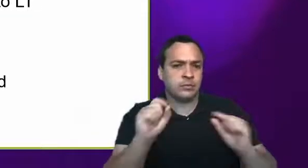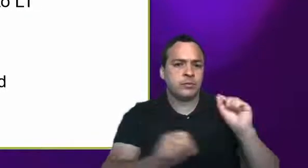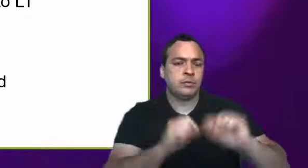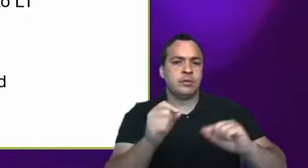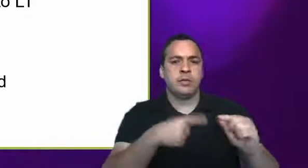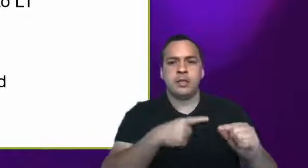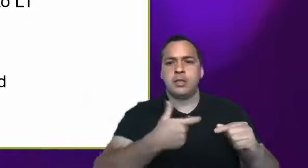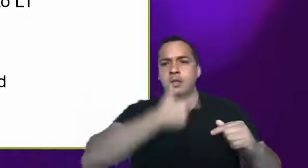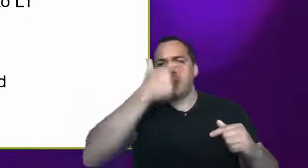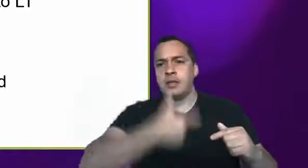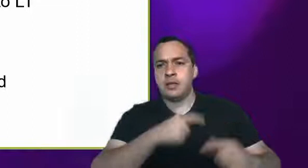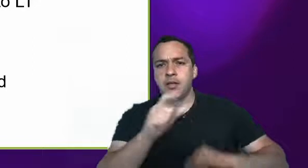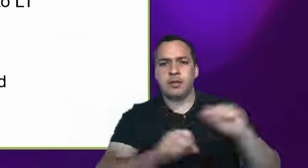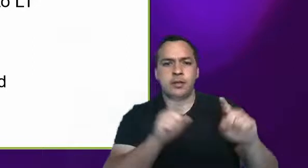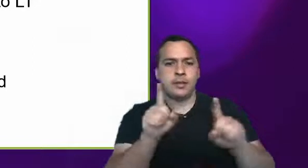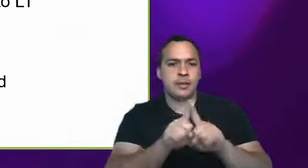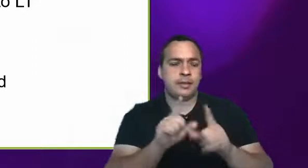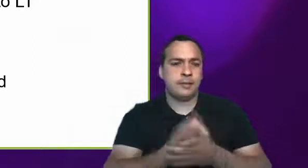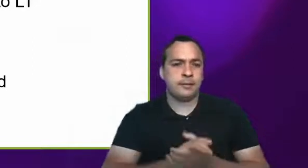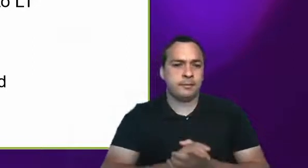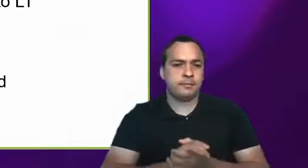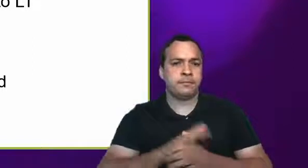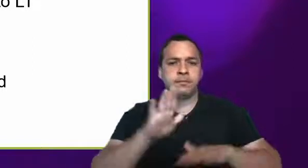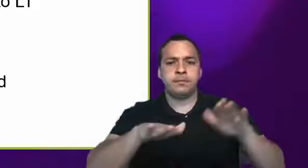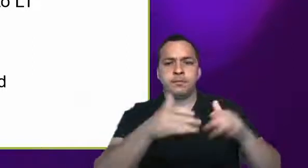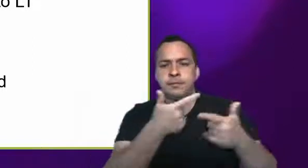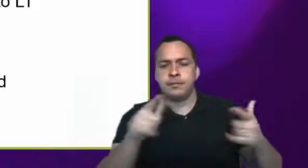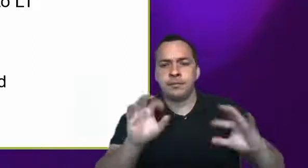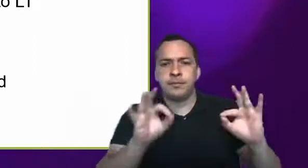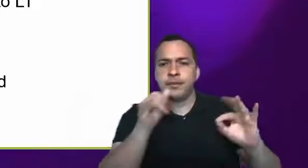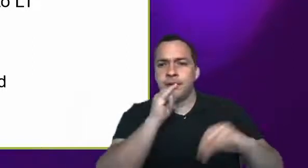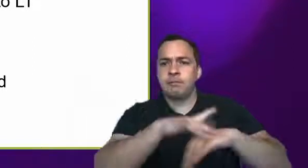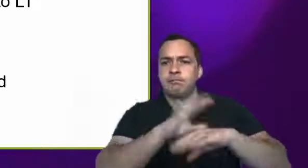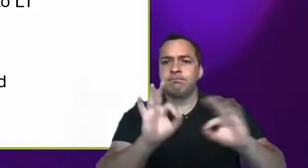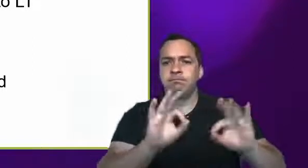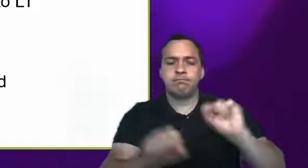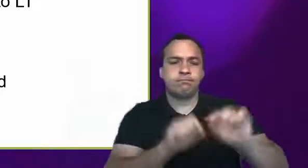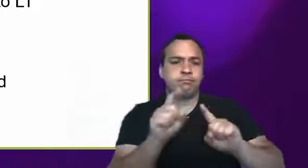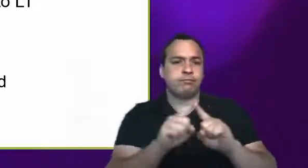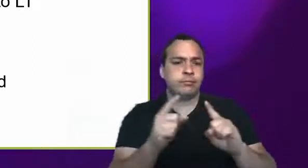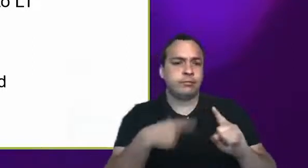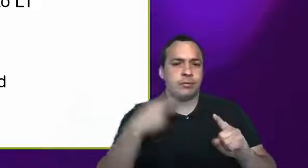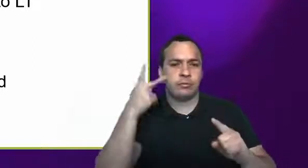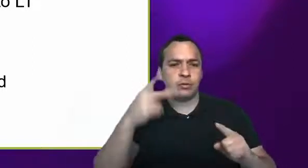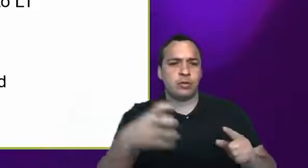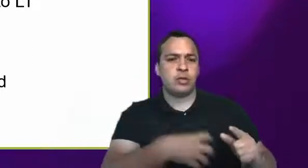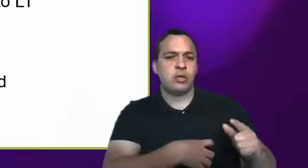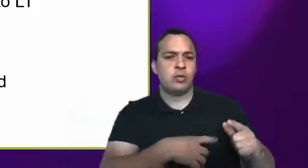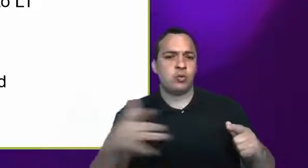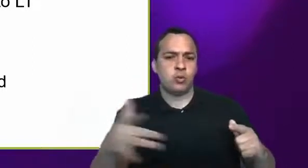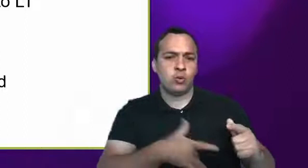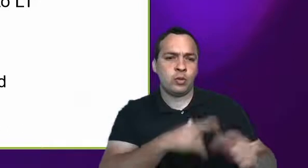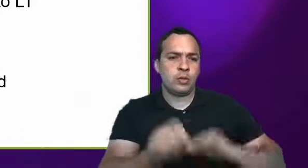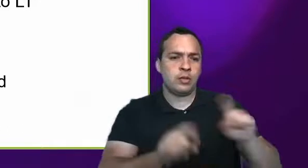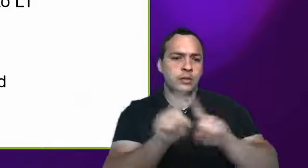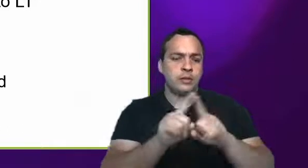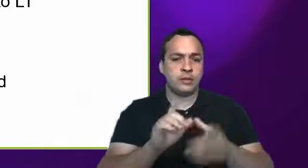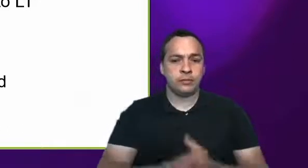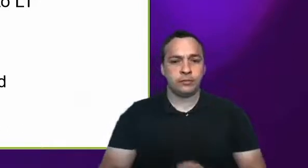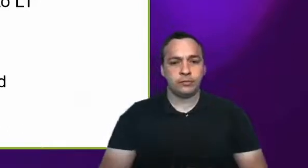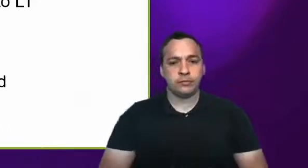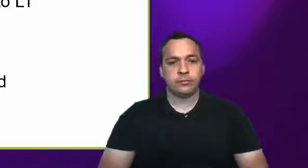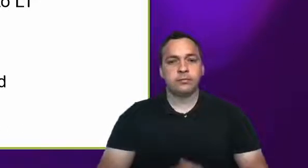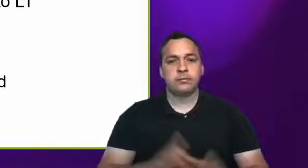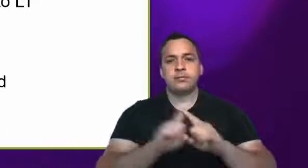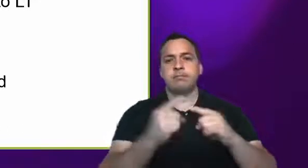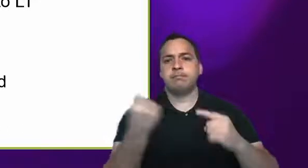conducta es el hecho de no haber enfermedad extrahepática o haber digamos, operado en primer momento